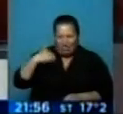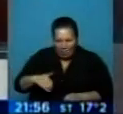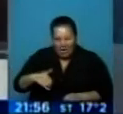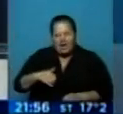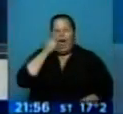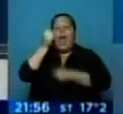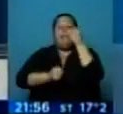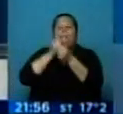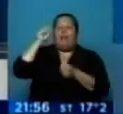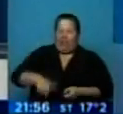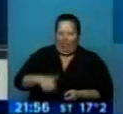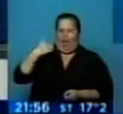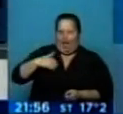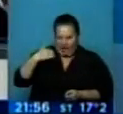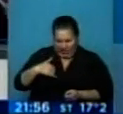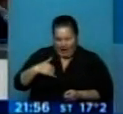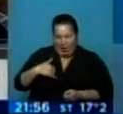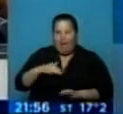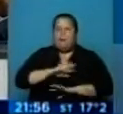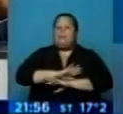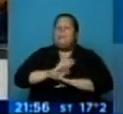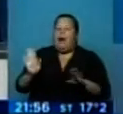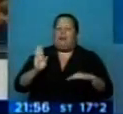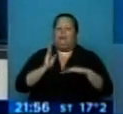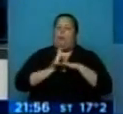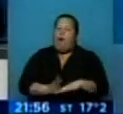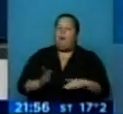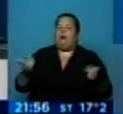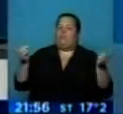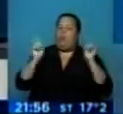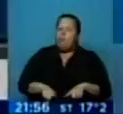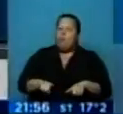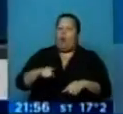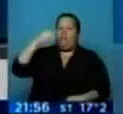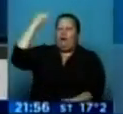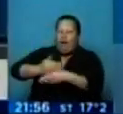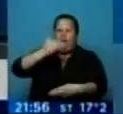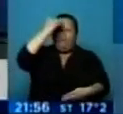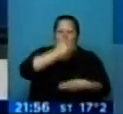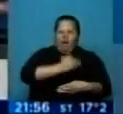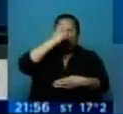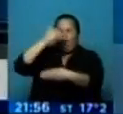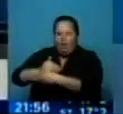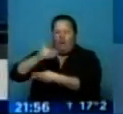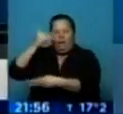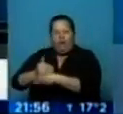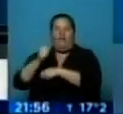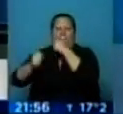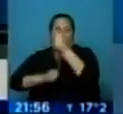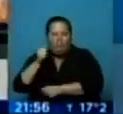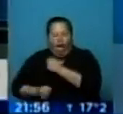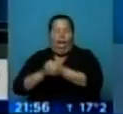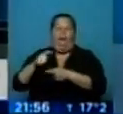la industria nacional para que nunca más vuelvan a cerrarse las persianas de la